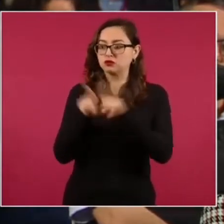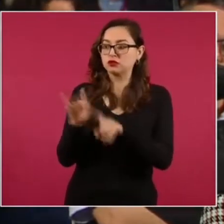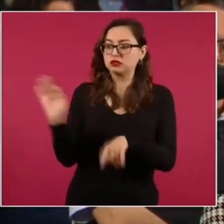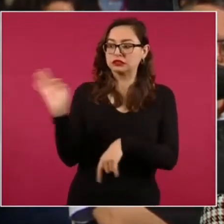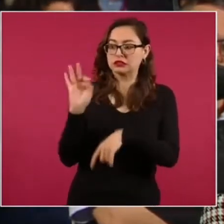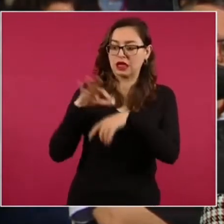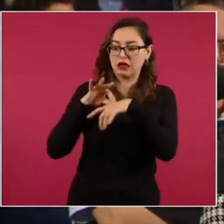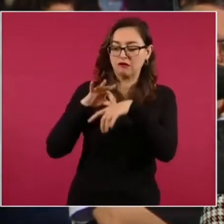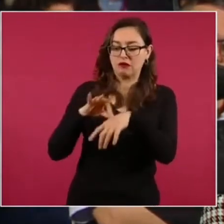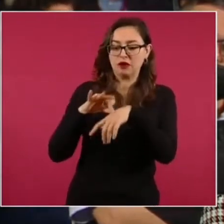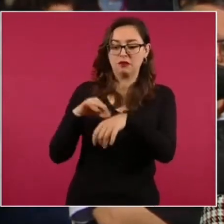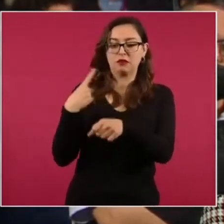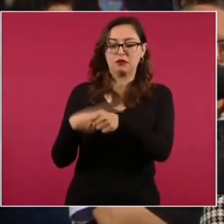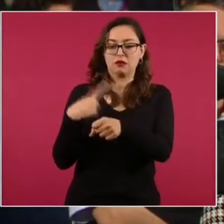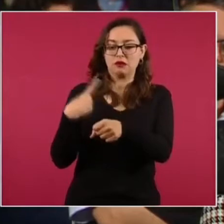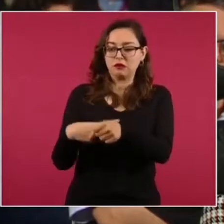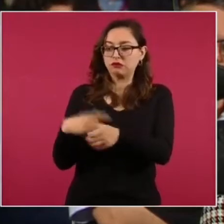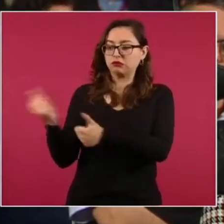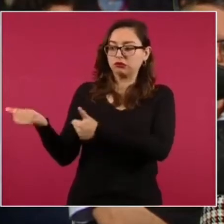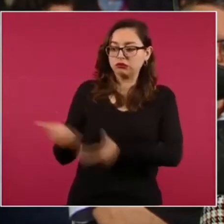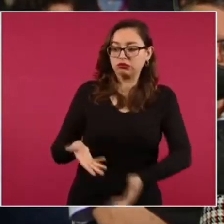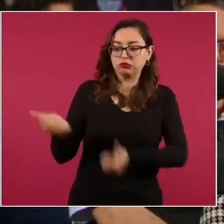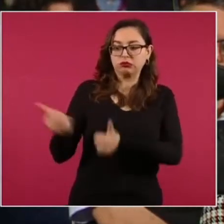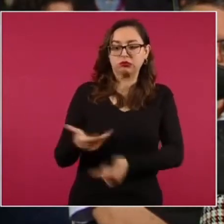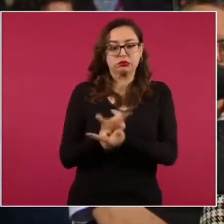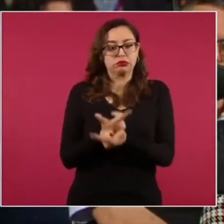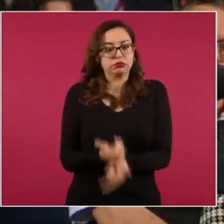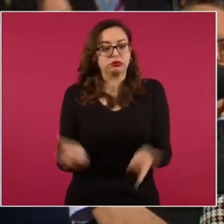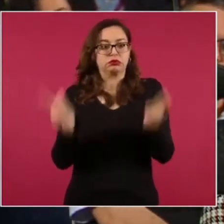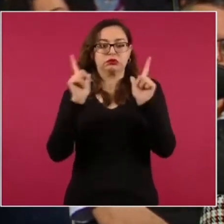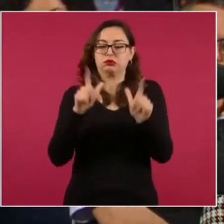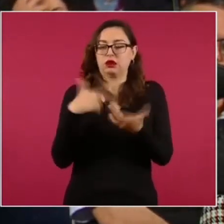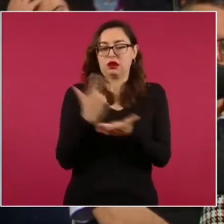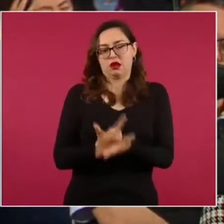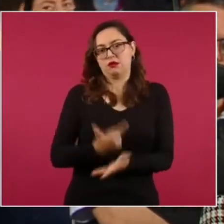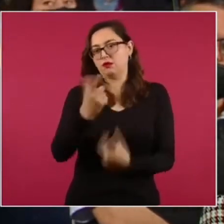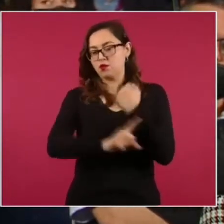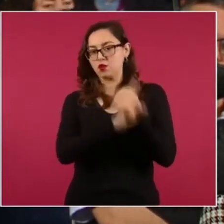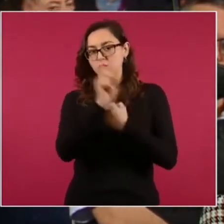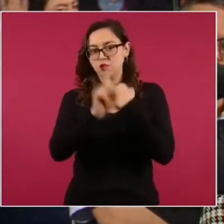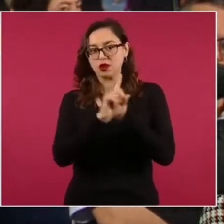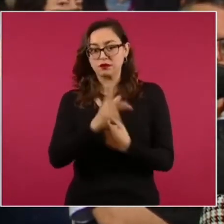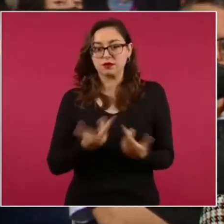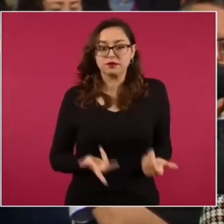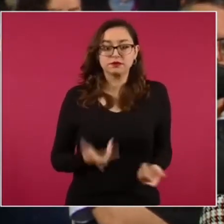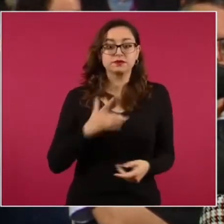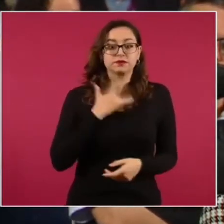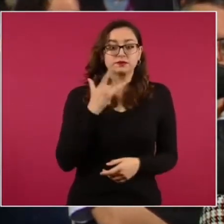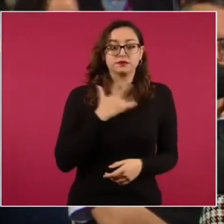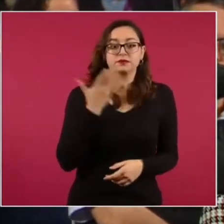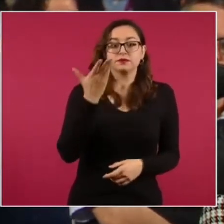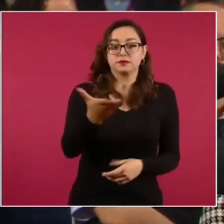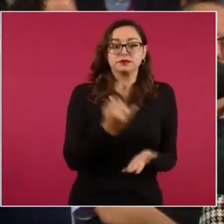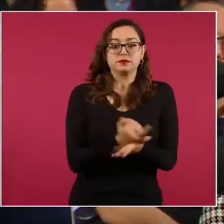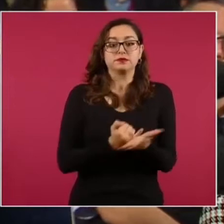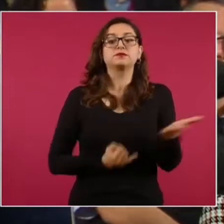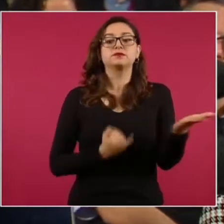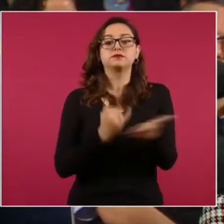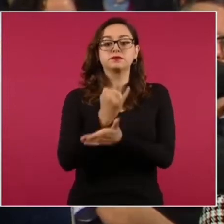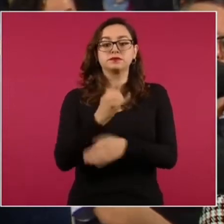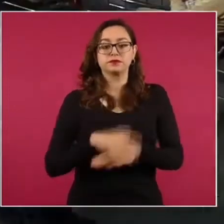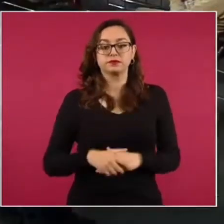costo mantenerlos. El tema ya se negocia en Gobernación, la pregunta es, ¿cuál es la situación actual y cuál es su planteamiento sobre